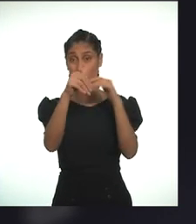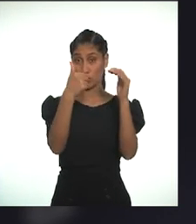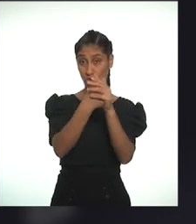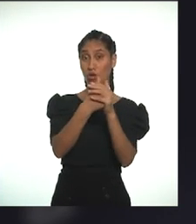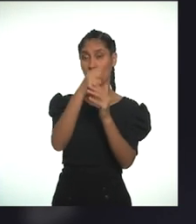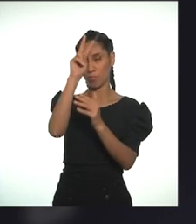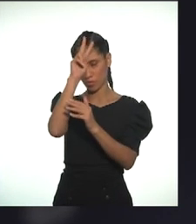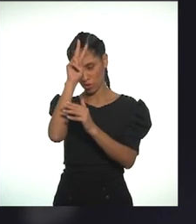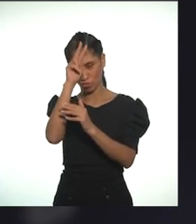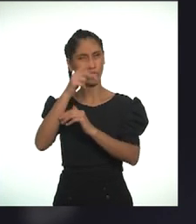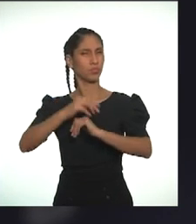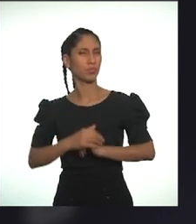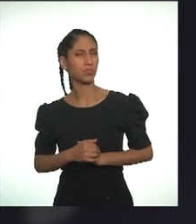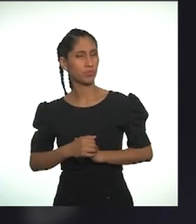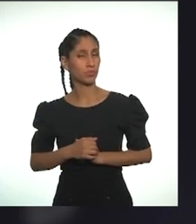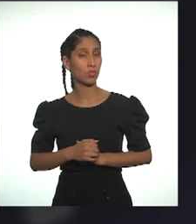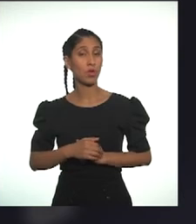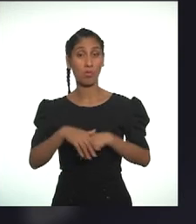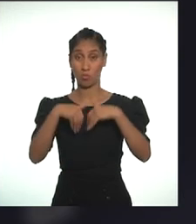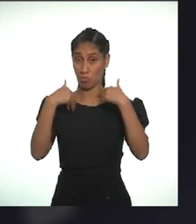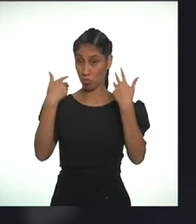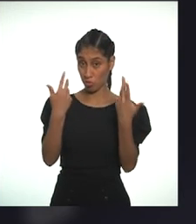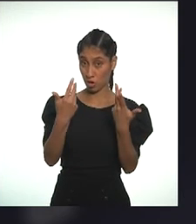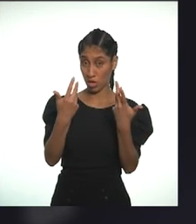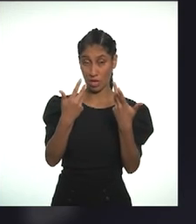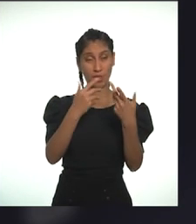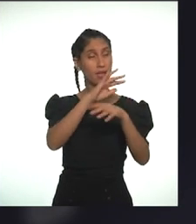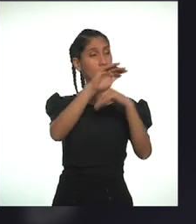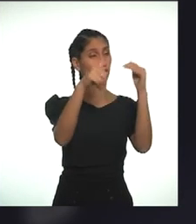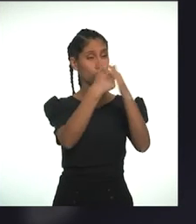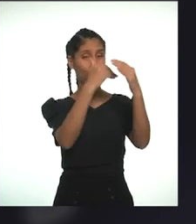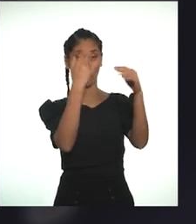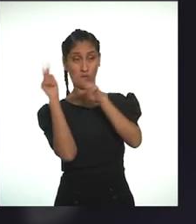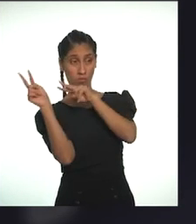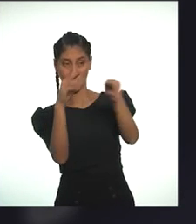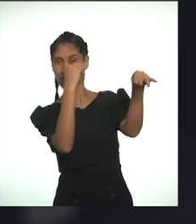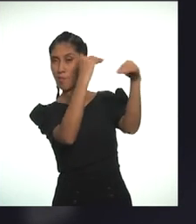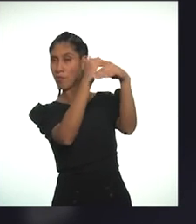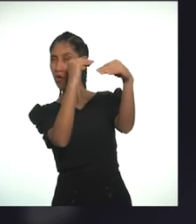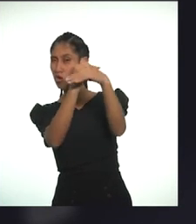nación con igualdad.